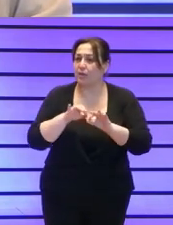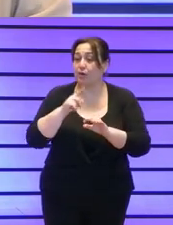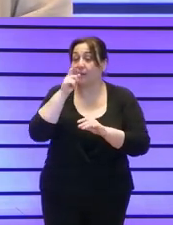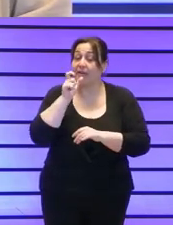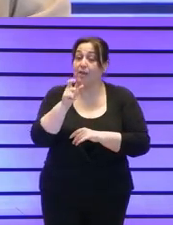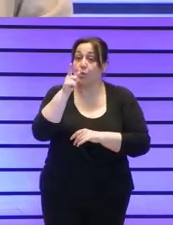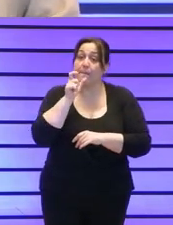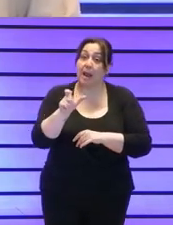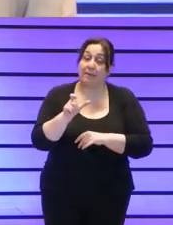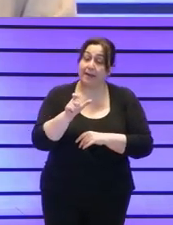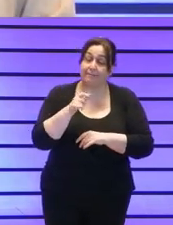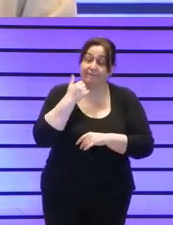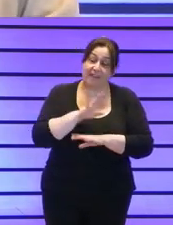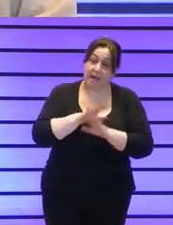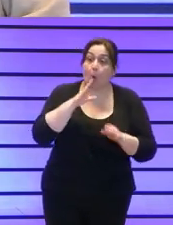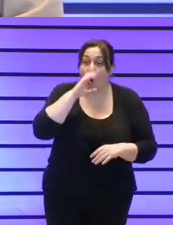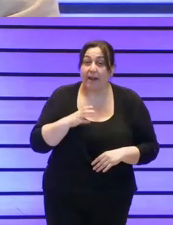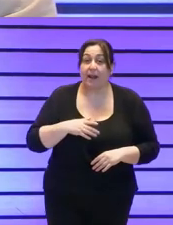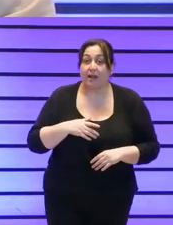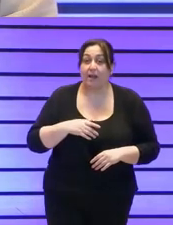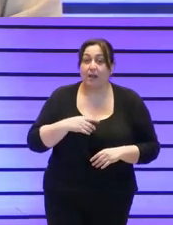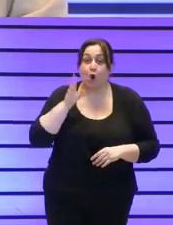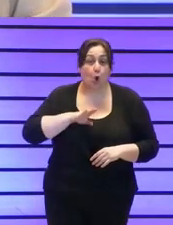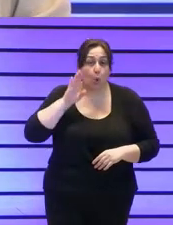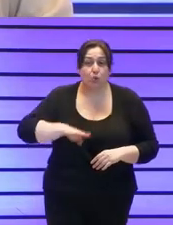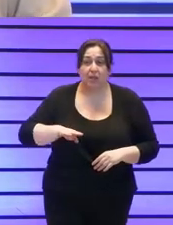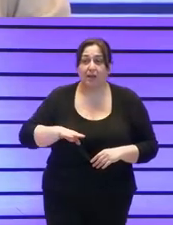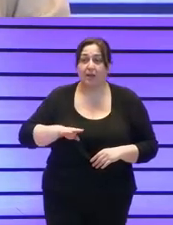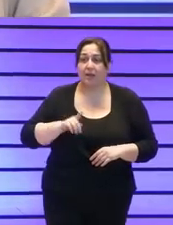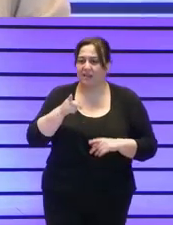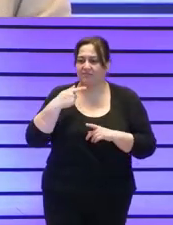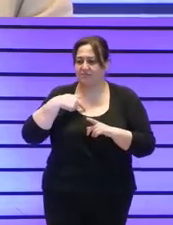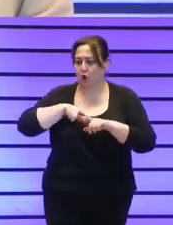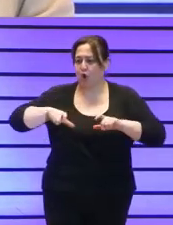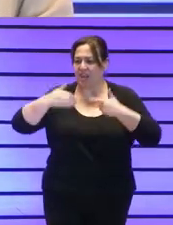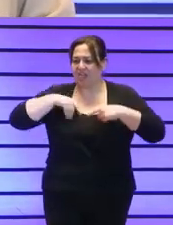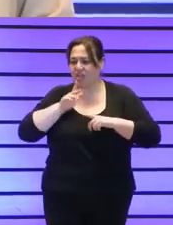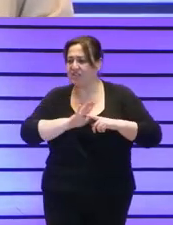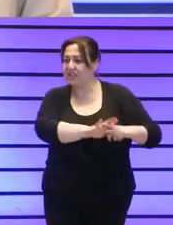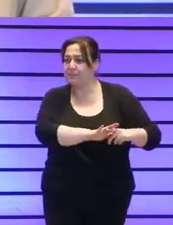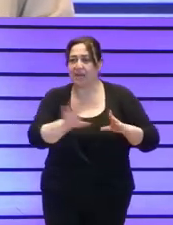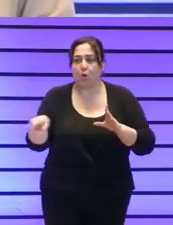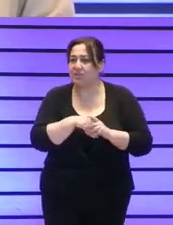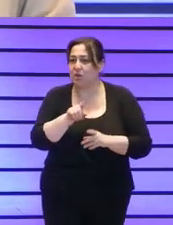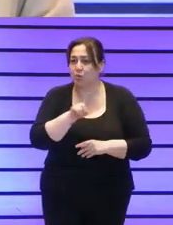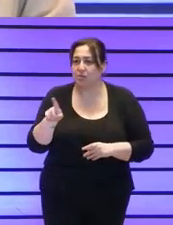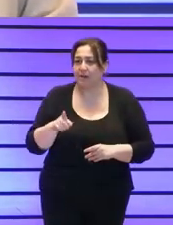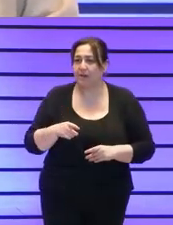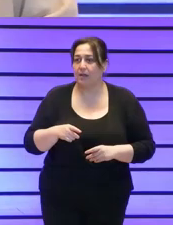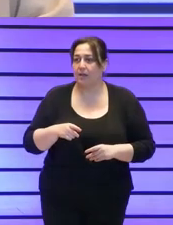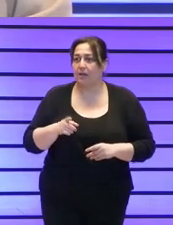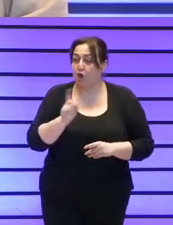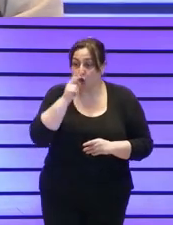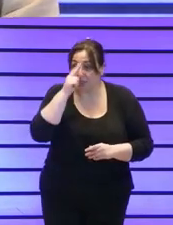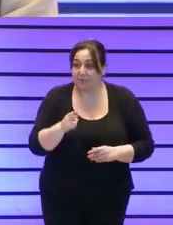palabra malsonante, guarra, corrupta, que discrimina, que no es inclusiva, que